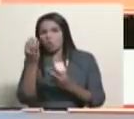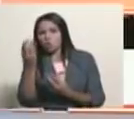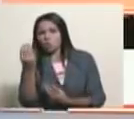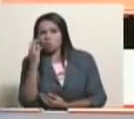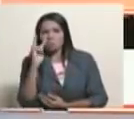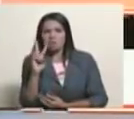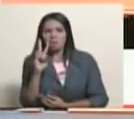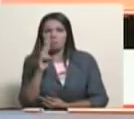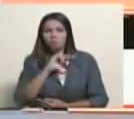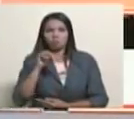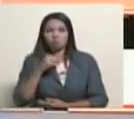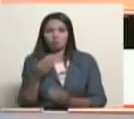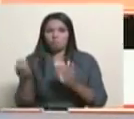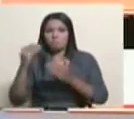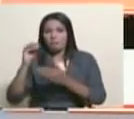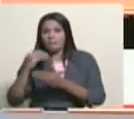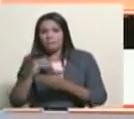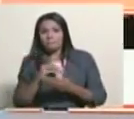siempre hubiéramos aspirado más.